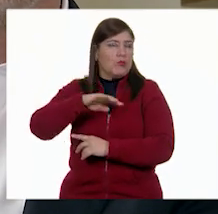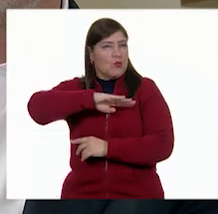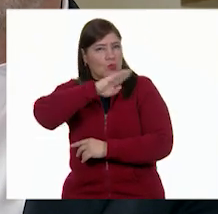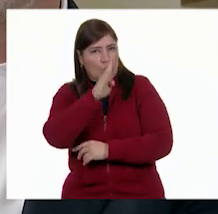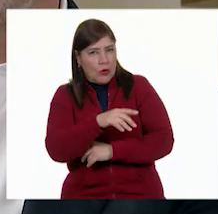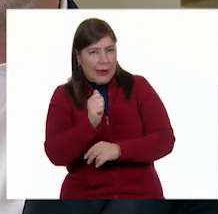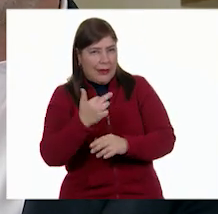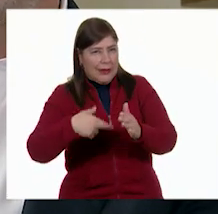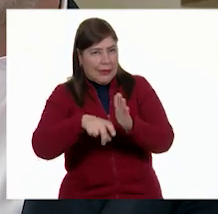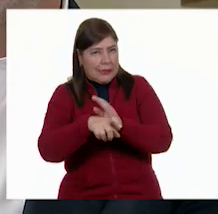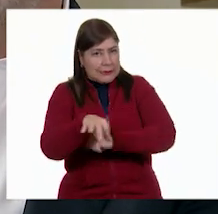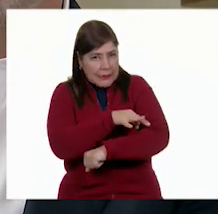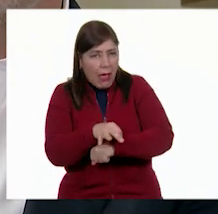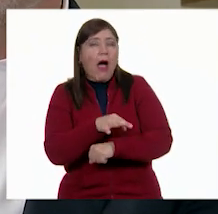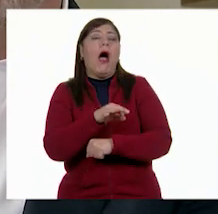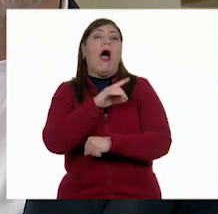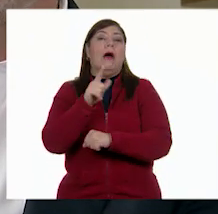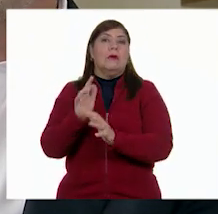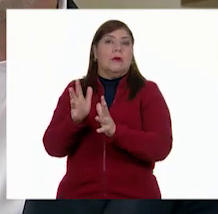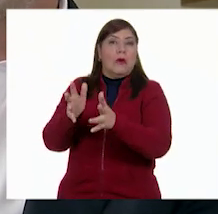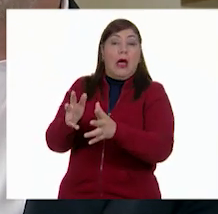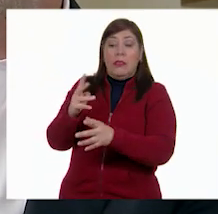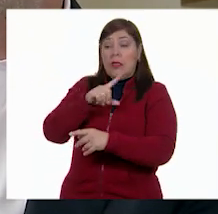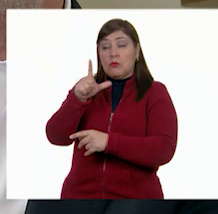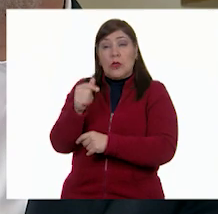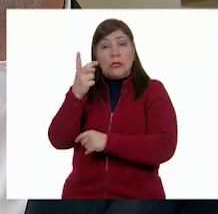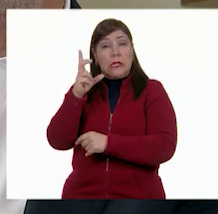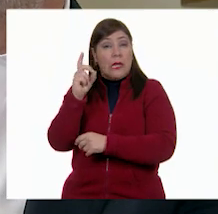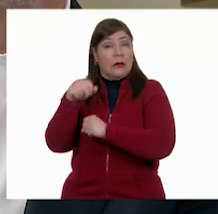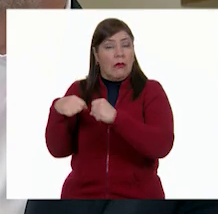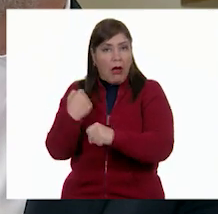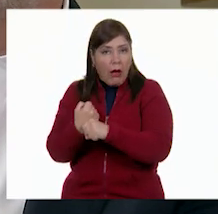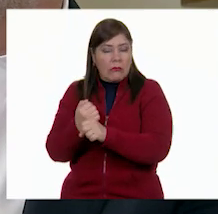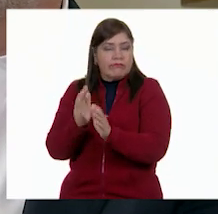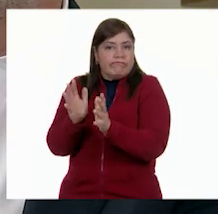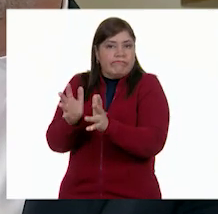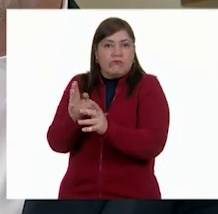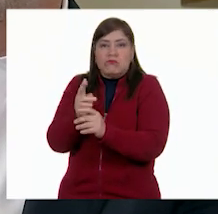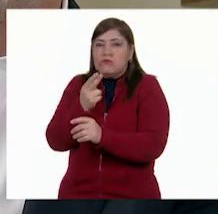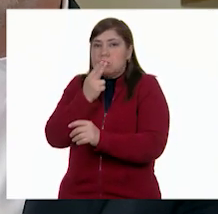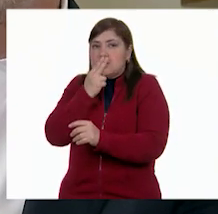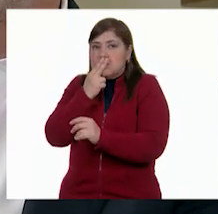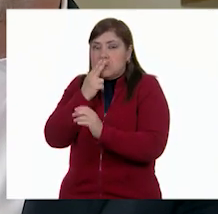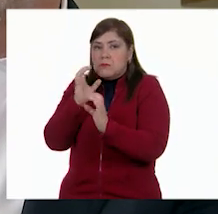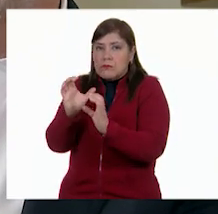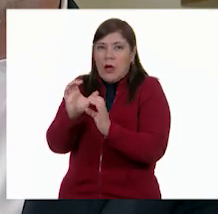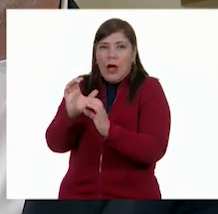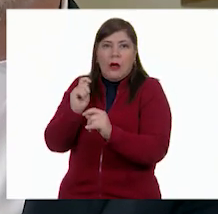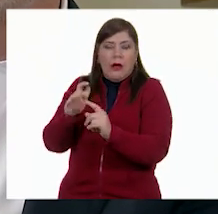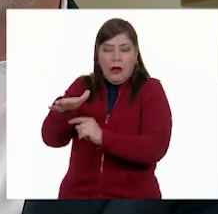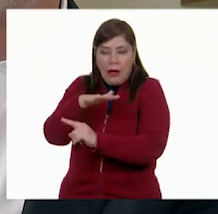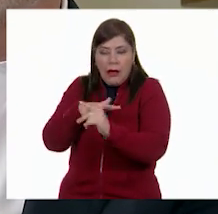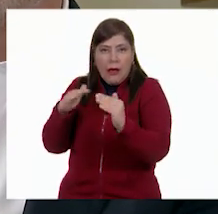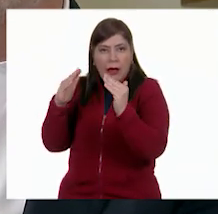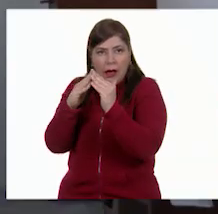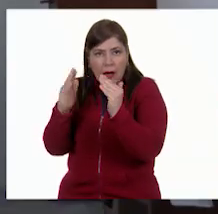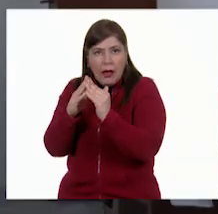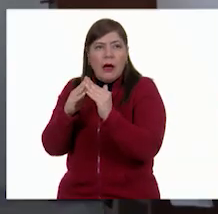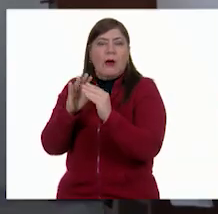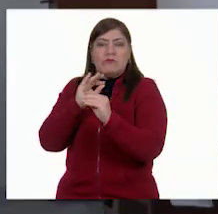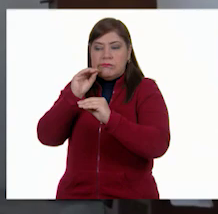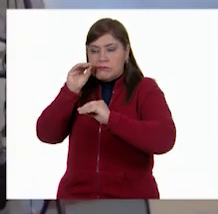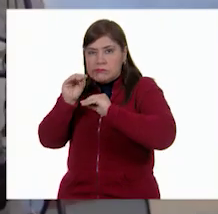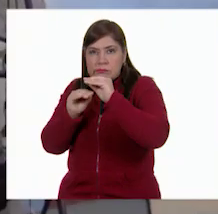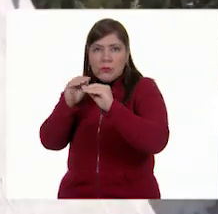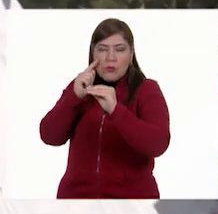cumplió este año 3 décadas, y después se ha podido recuperar, se ha podido mantener, se le han